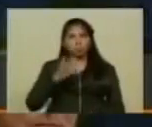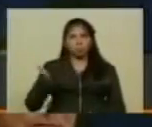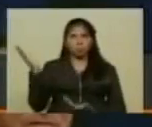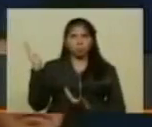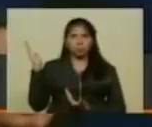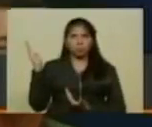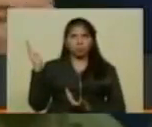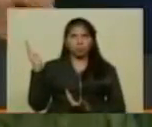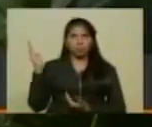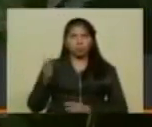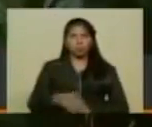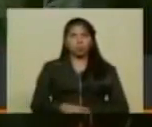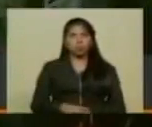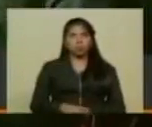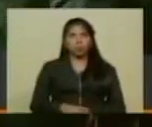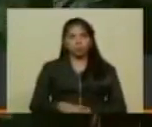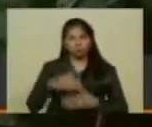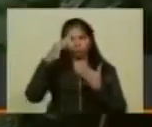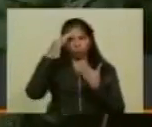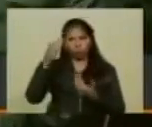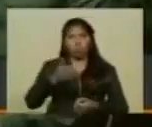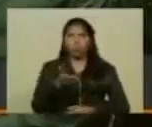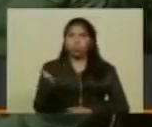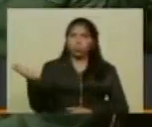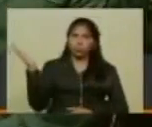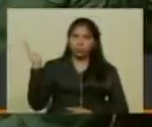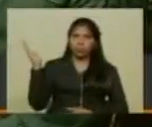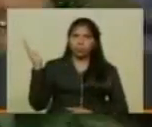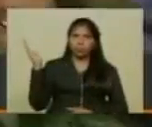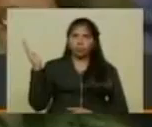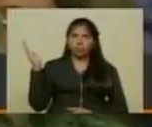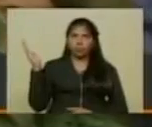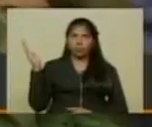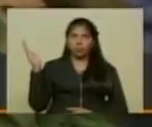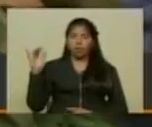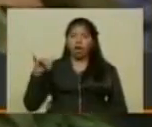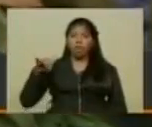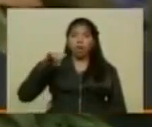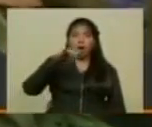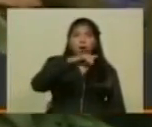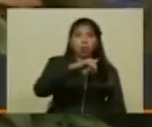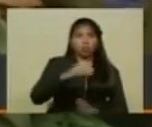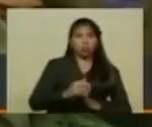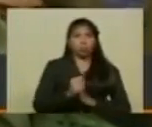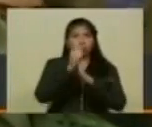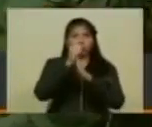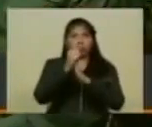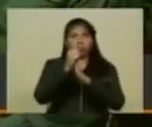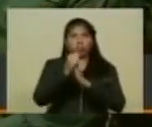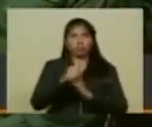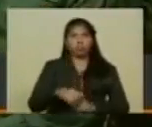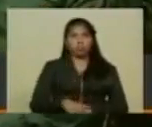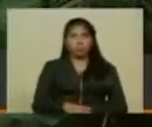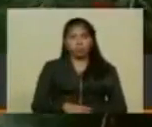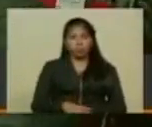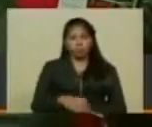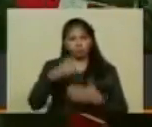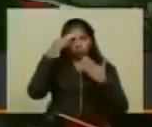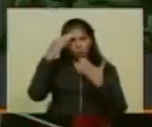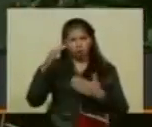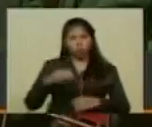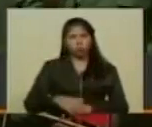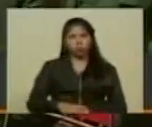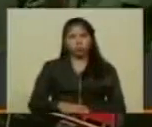Mayor General Hidalgo Terán, comandante de la Aviación Militar Bolivariana. Mayor General Rivero